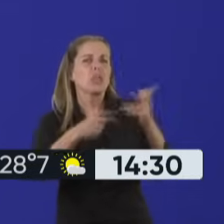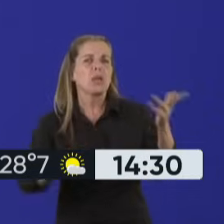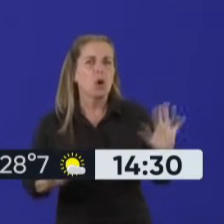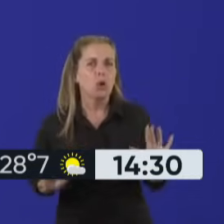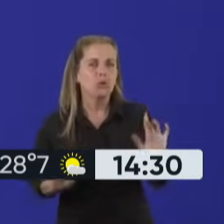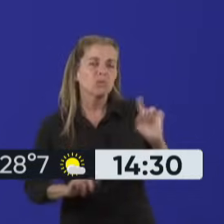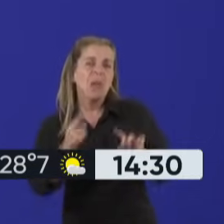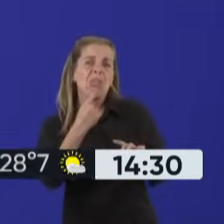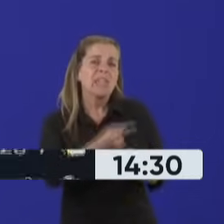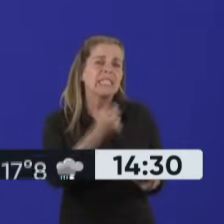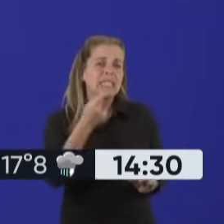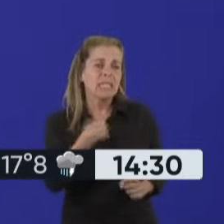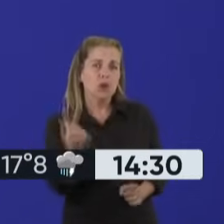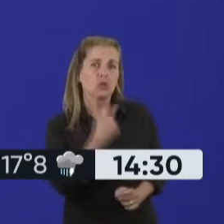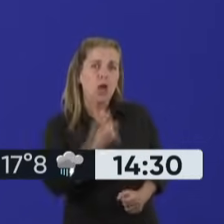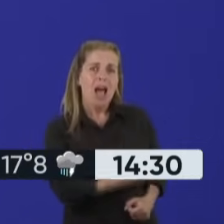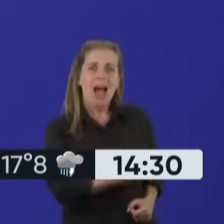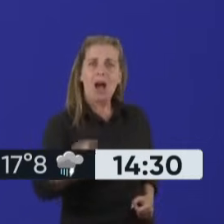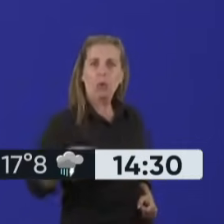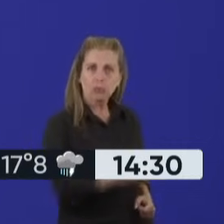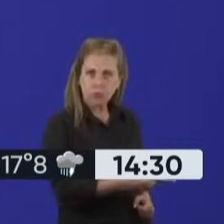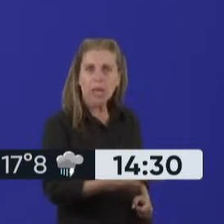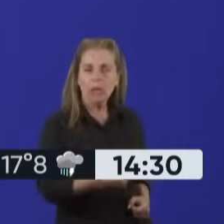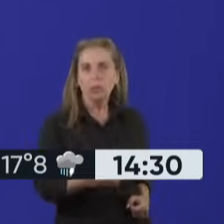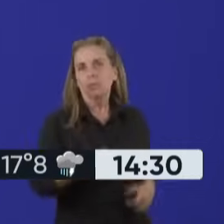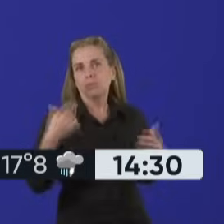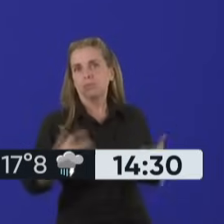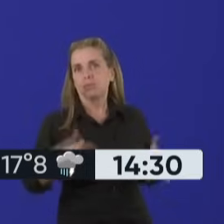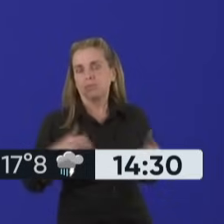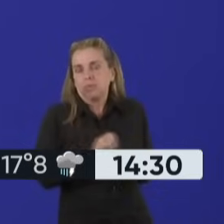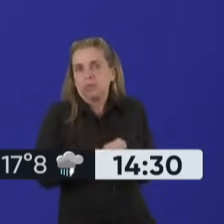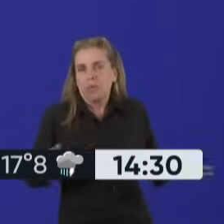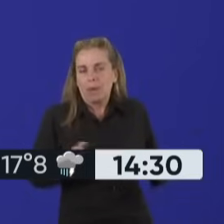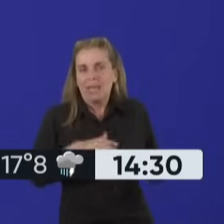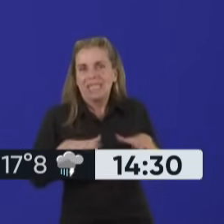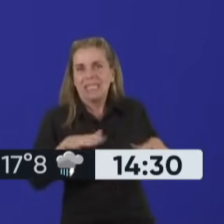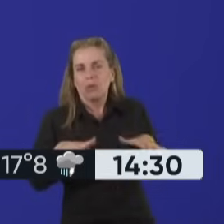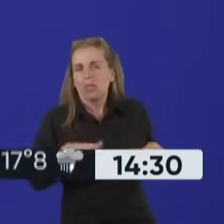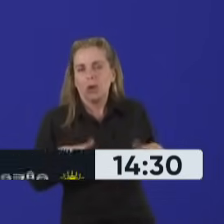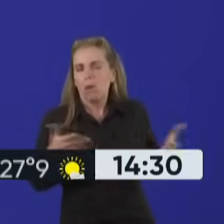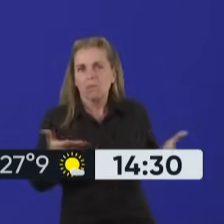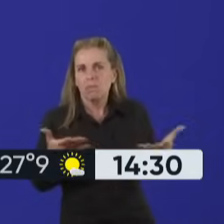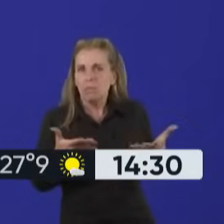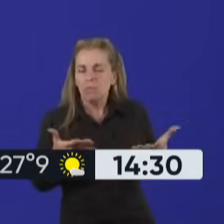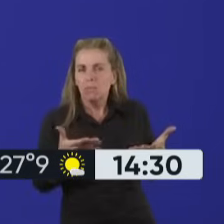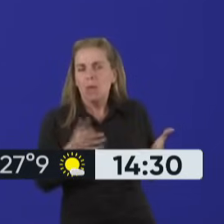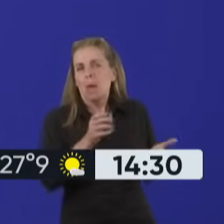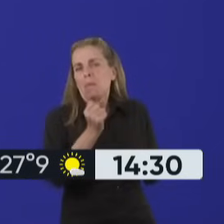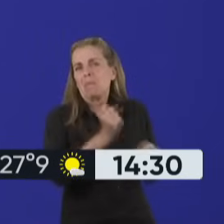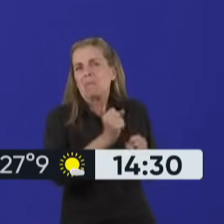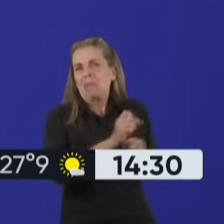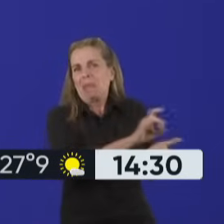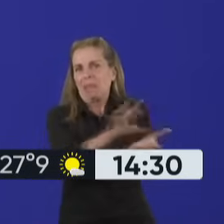Decían que si hacíamos el ajuste iba a ser hiperrecesivo y que iba a haber una gran cantidad de desempleo